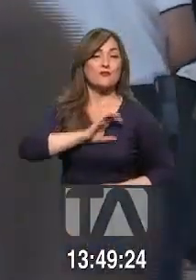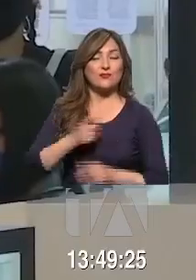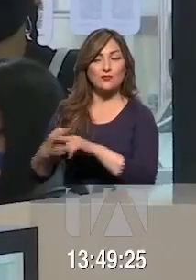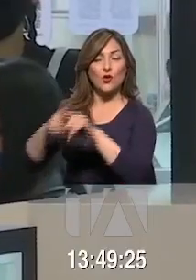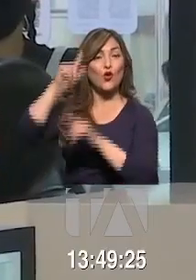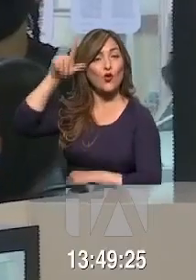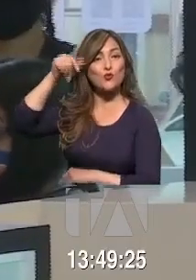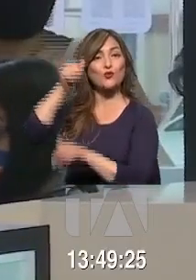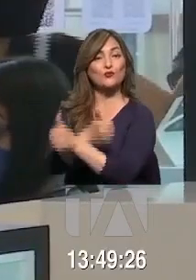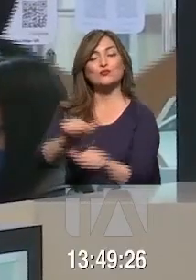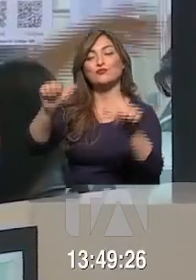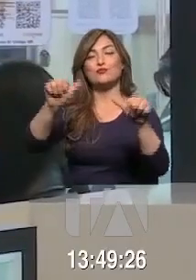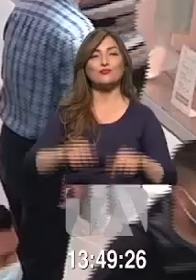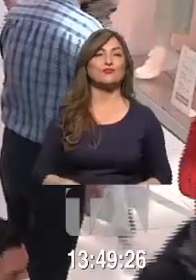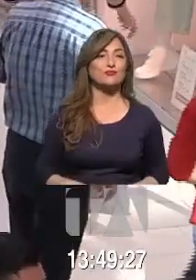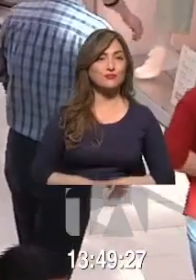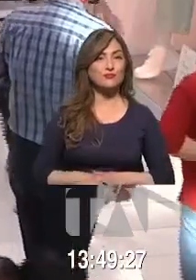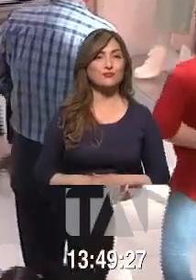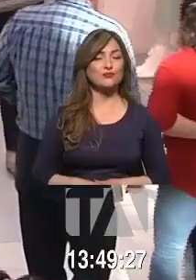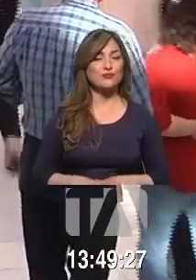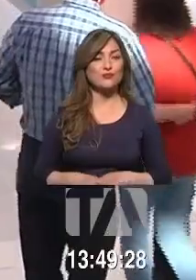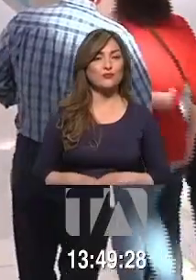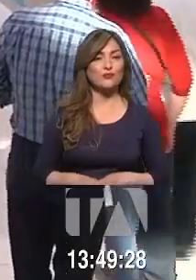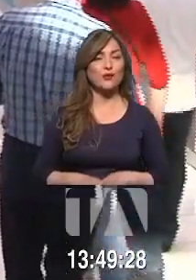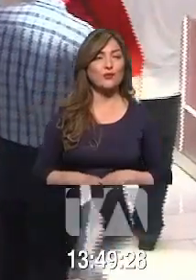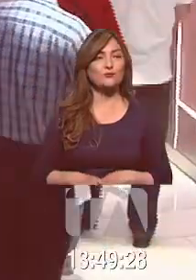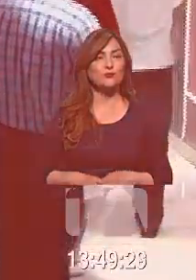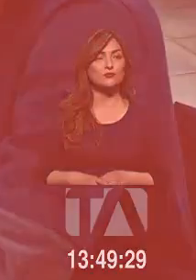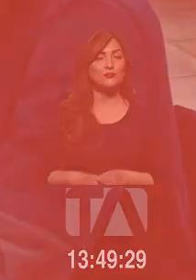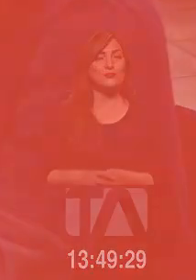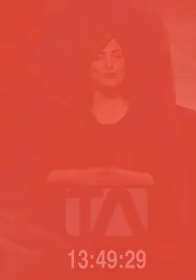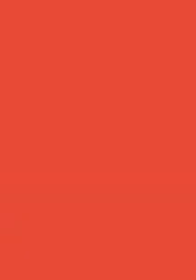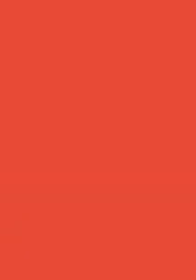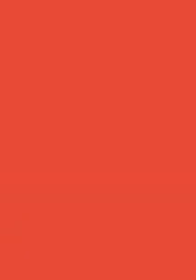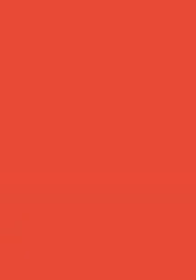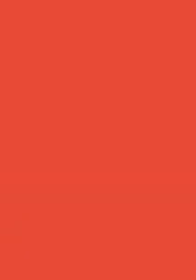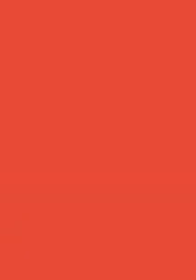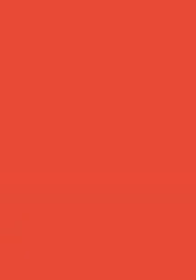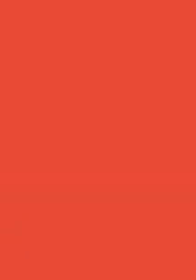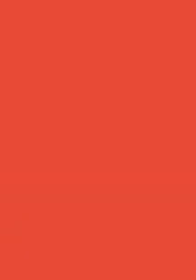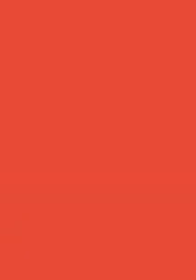otros gobiernos autónomos descentralizados. En Quito, María Gracia Acosta, 24 horas.